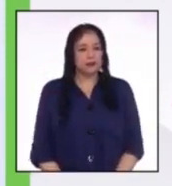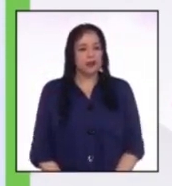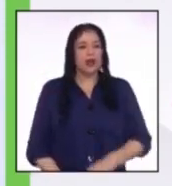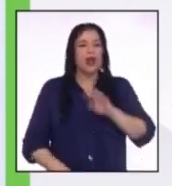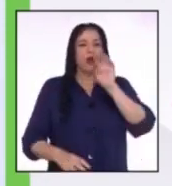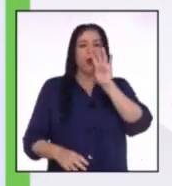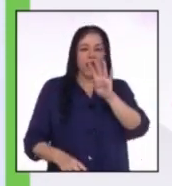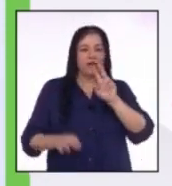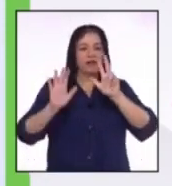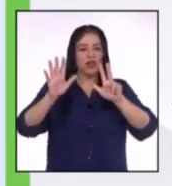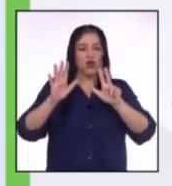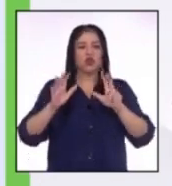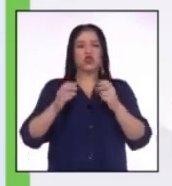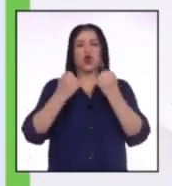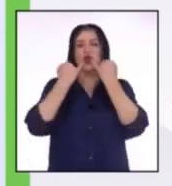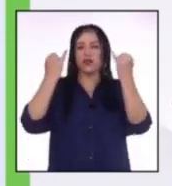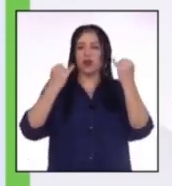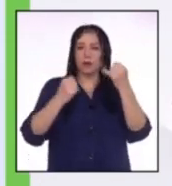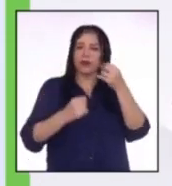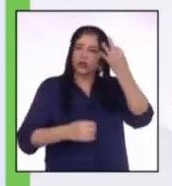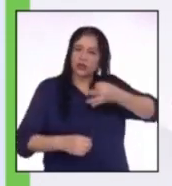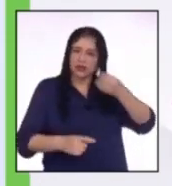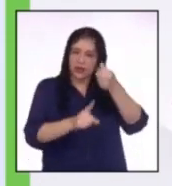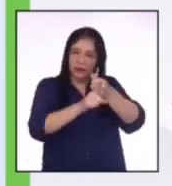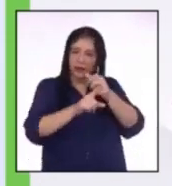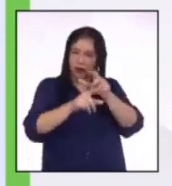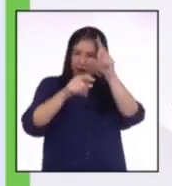causando una cosa